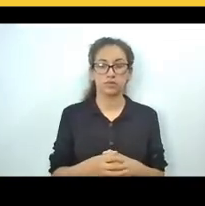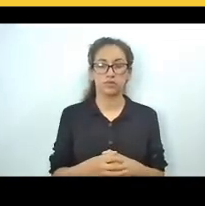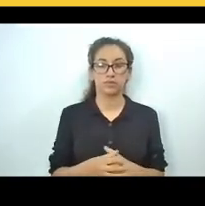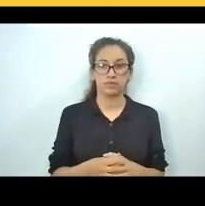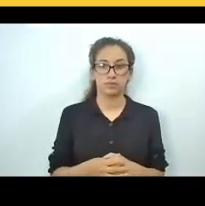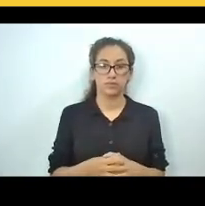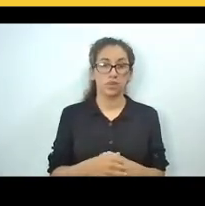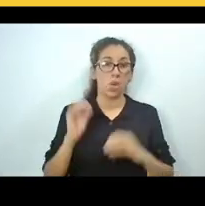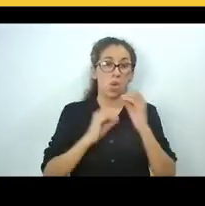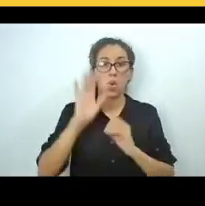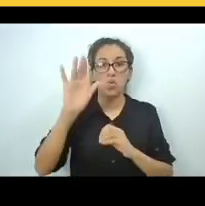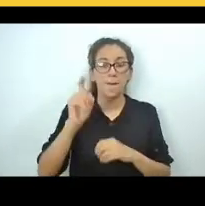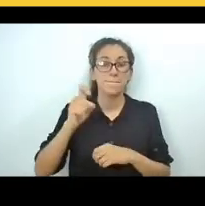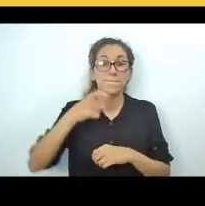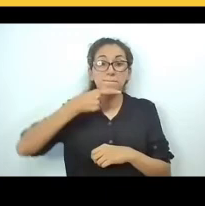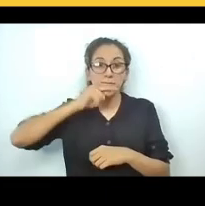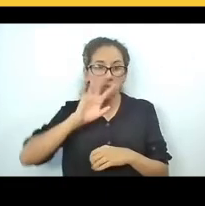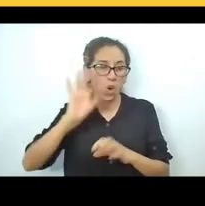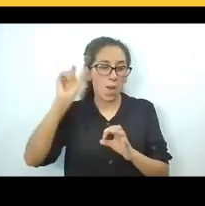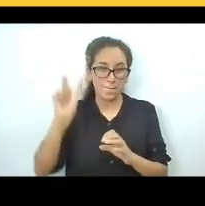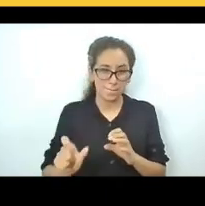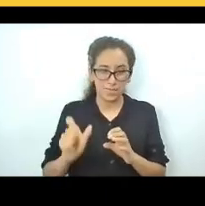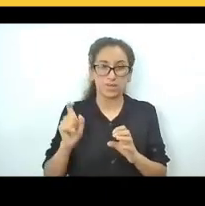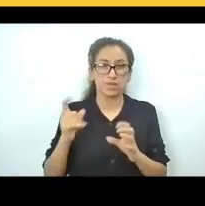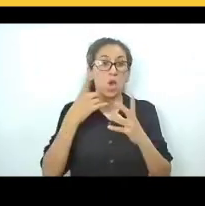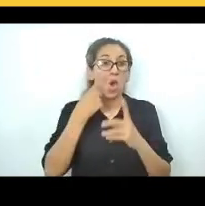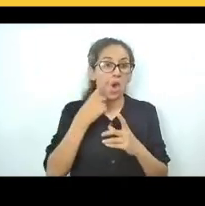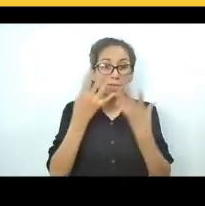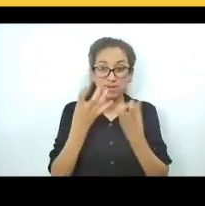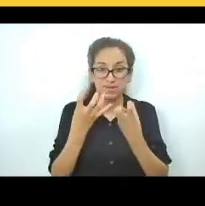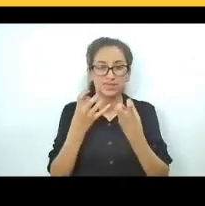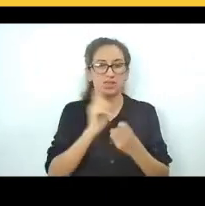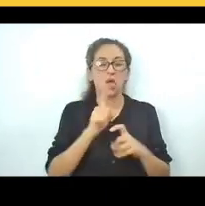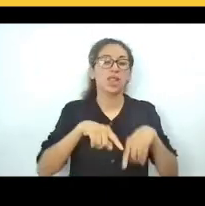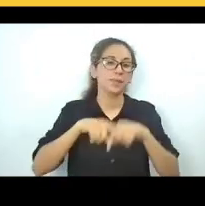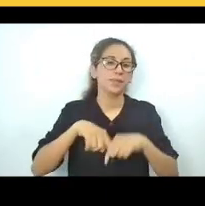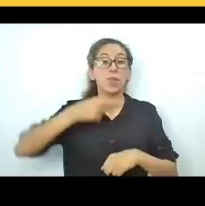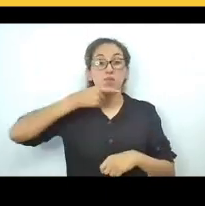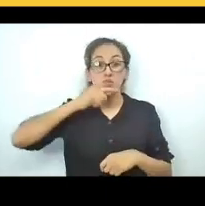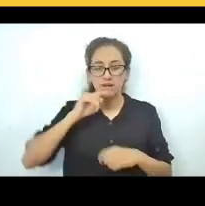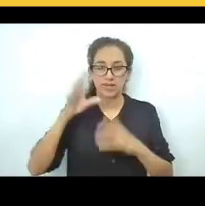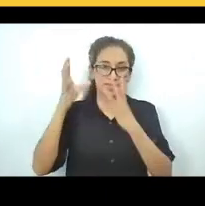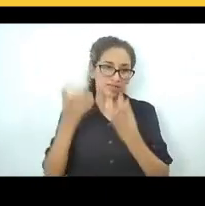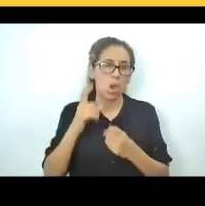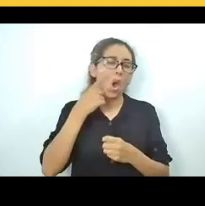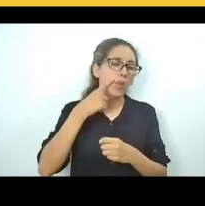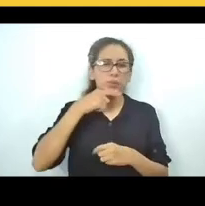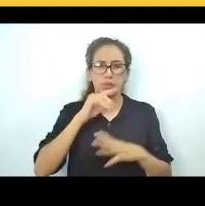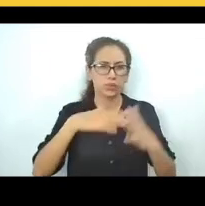que su pareja le insinúa un encuentro sexual. No es que el hombre quiera el encuentro sexual, ¿no? Sino su pareja, sea hombre o sea mujer la